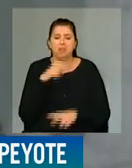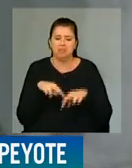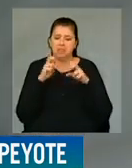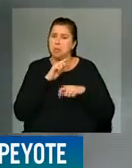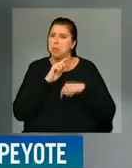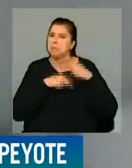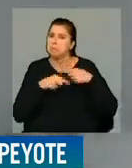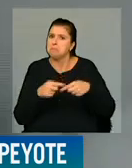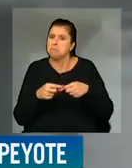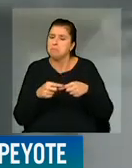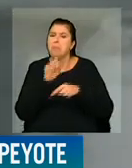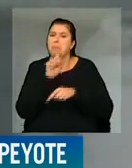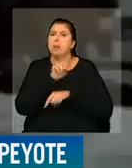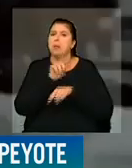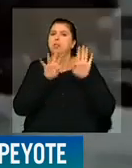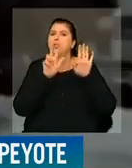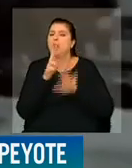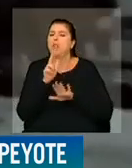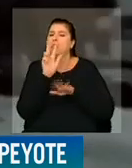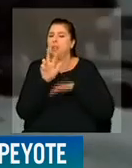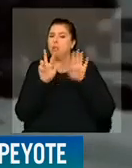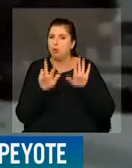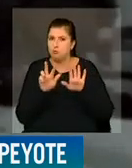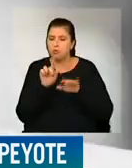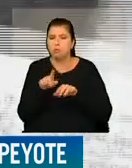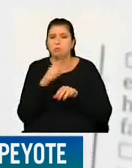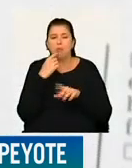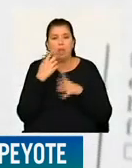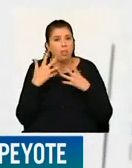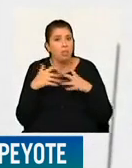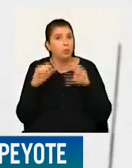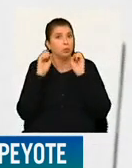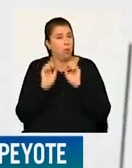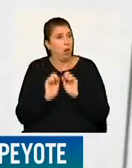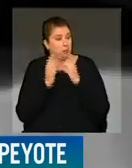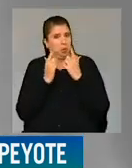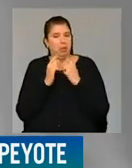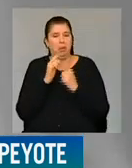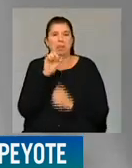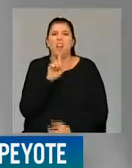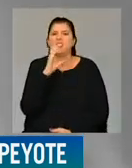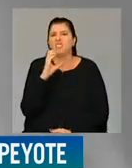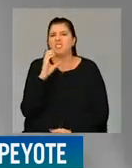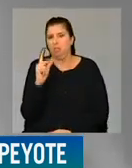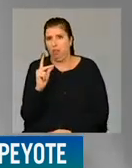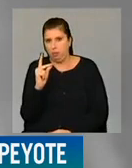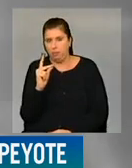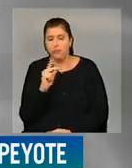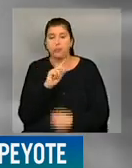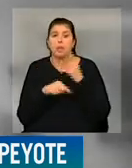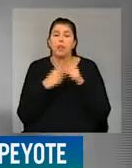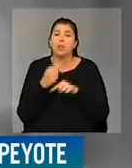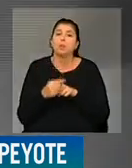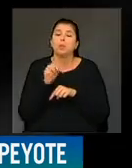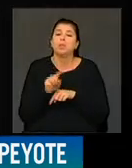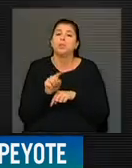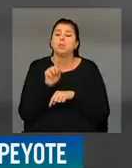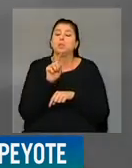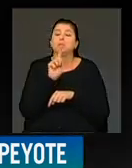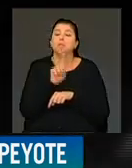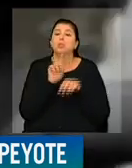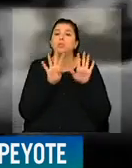que en 1938 Albert Hofmann descubrió por casualidad el LSD. Años después, en la década de 1950,